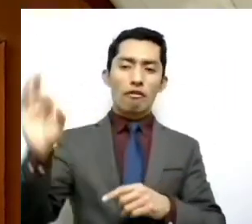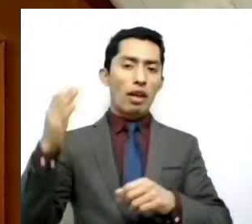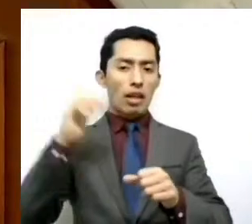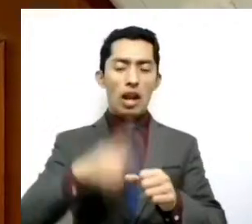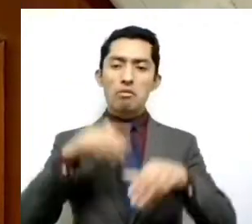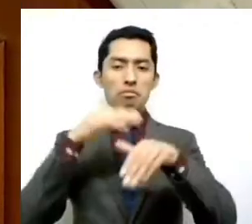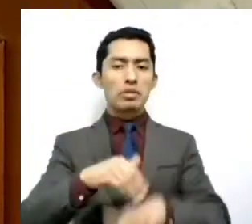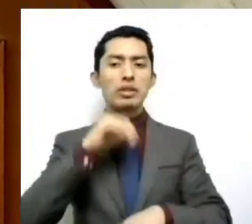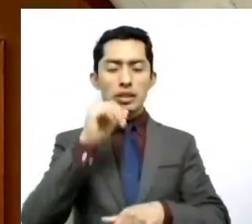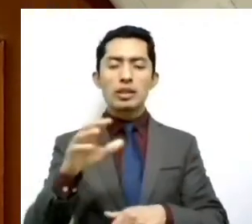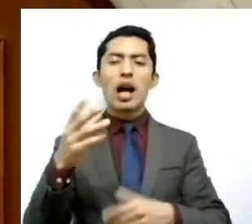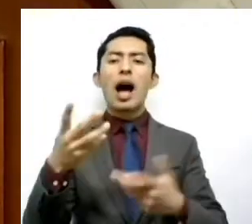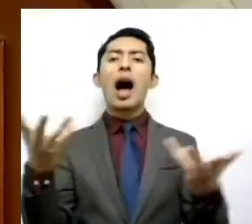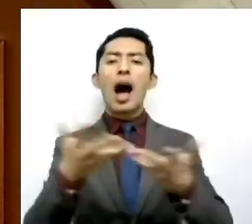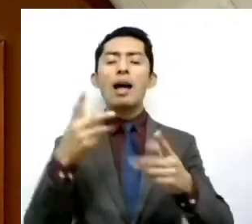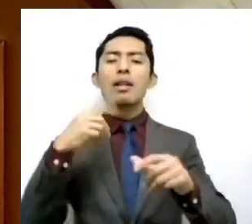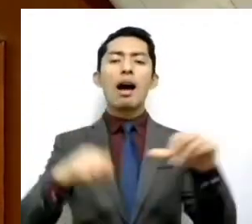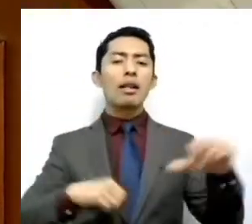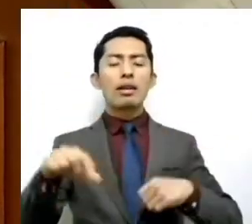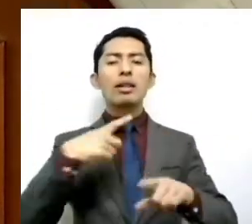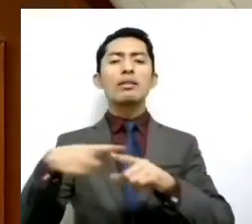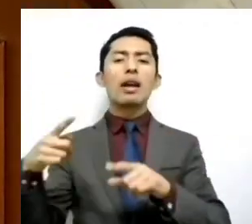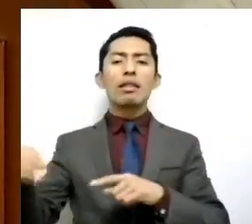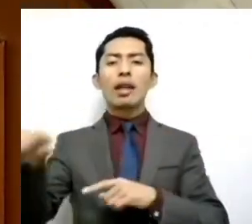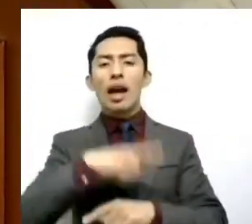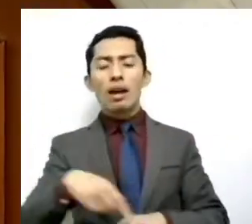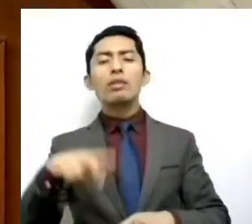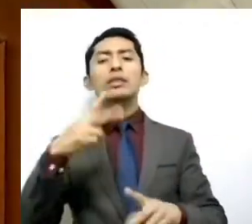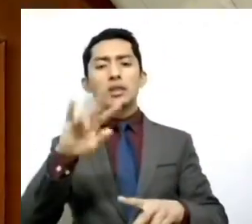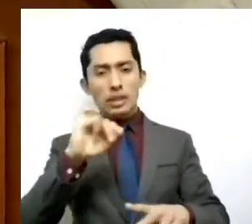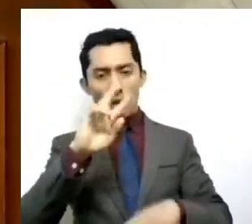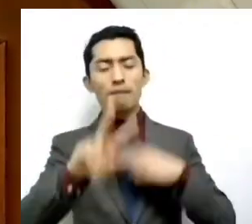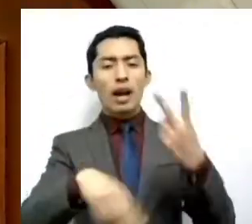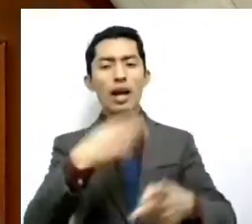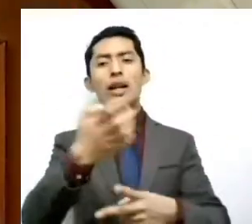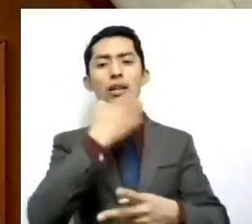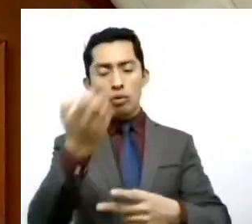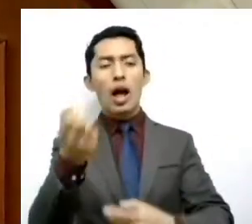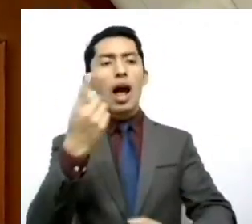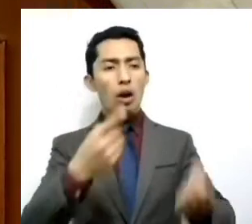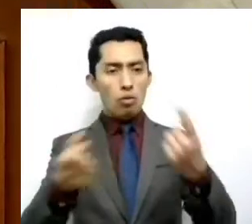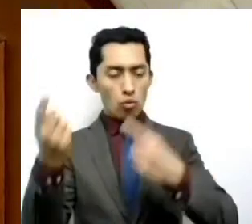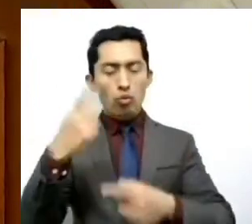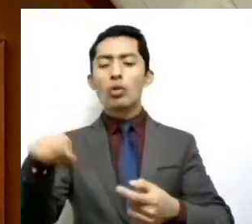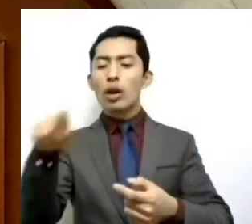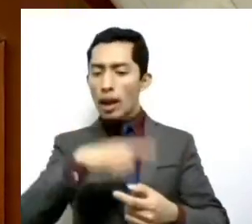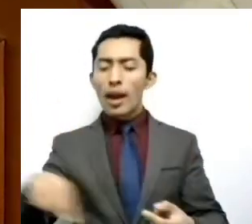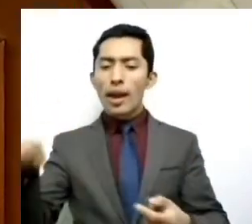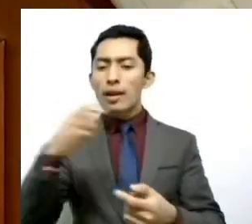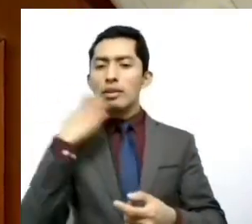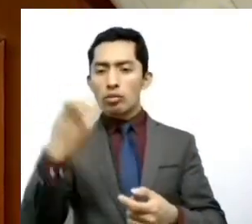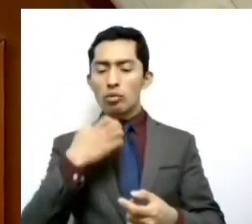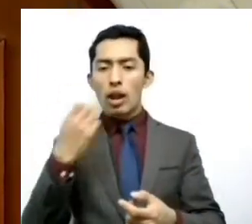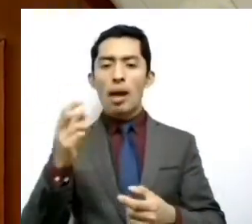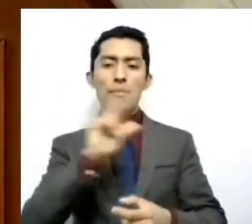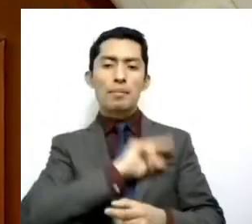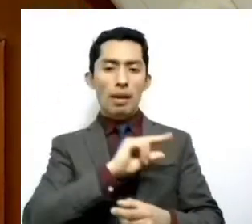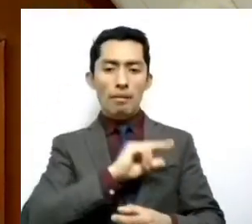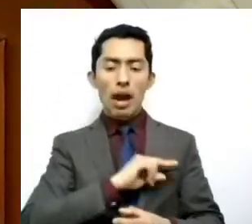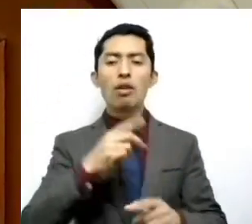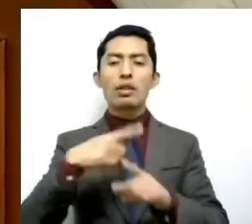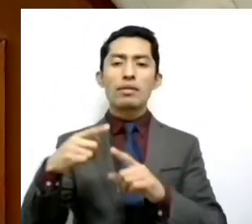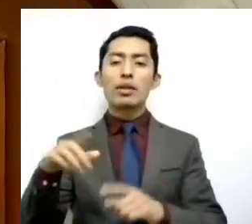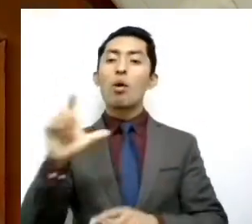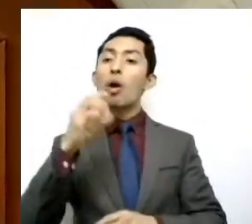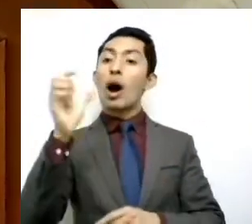realizando actividades de manera presencial en los diferentes planteles educativos de carácter privado, cuando el semáforo